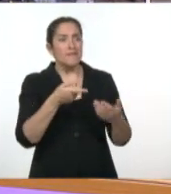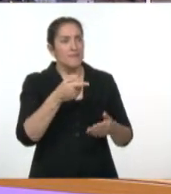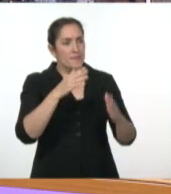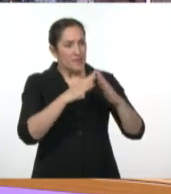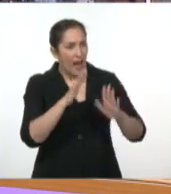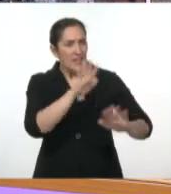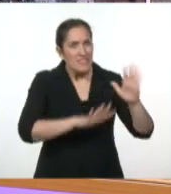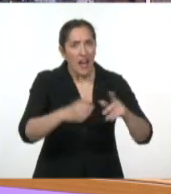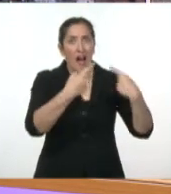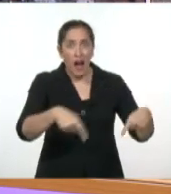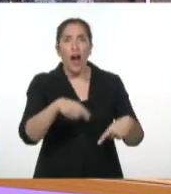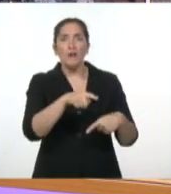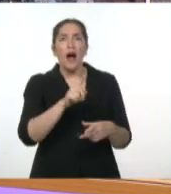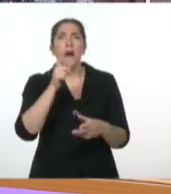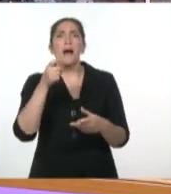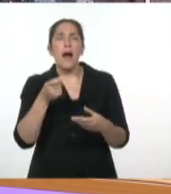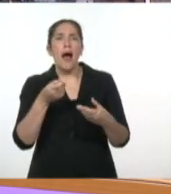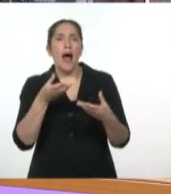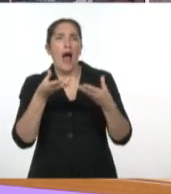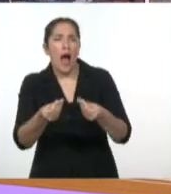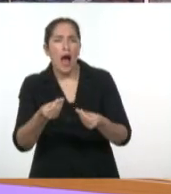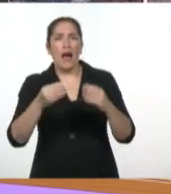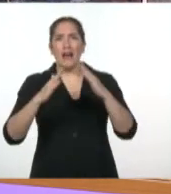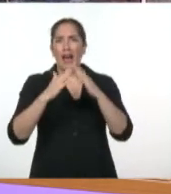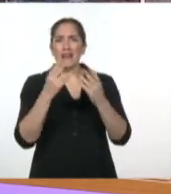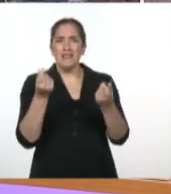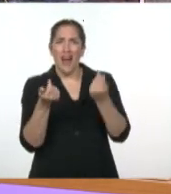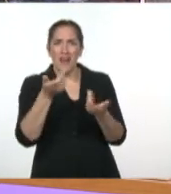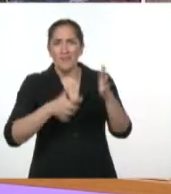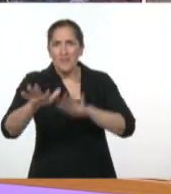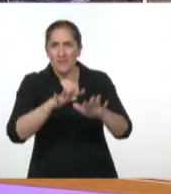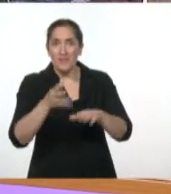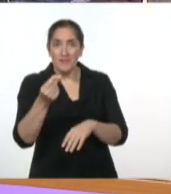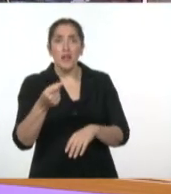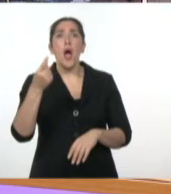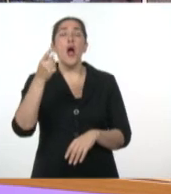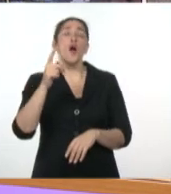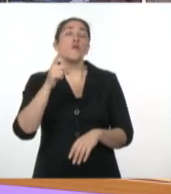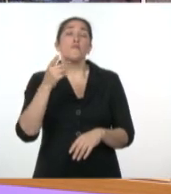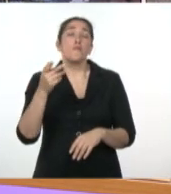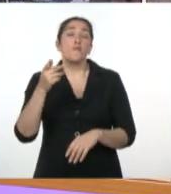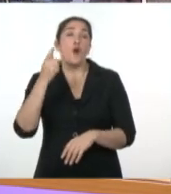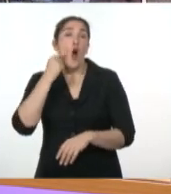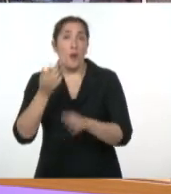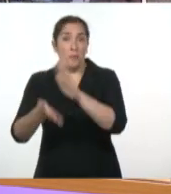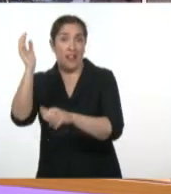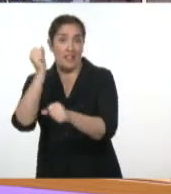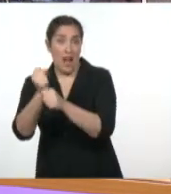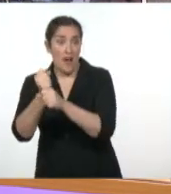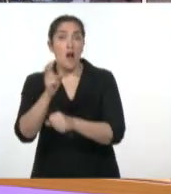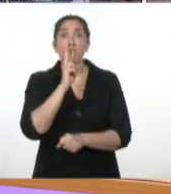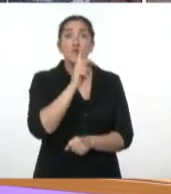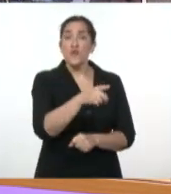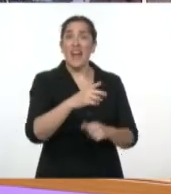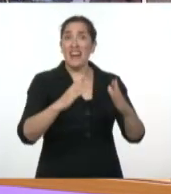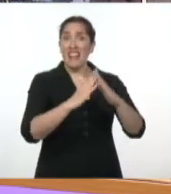es que incluso para las familias en donde solamente el hombre trabaja y la mujer es, por ejemplo, ama de casa, si la mujer no